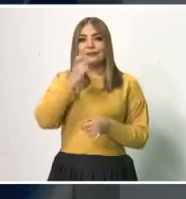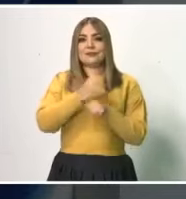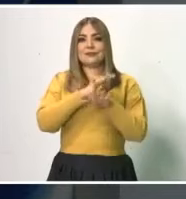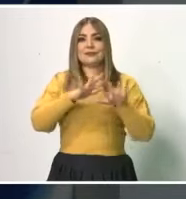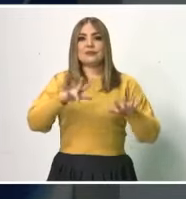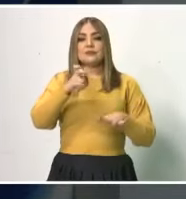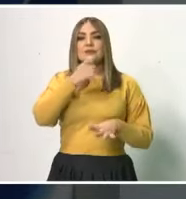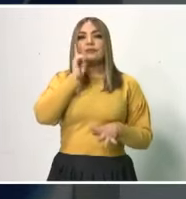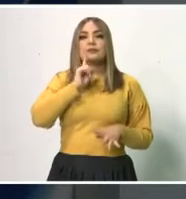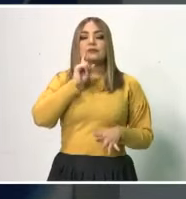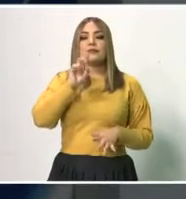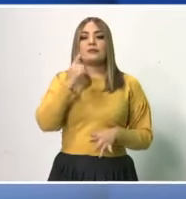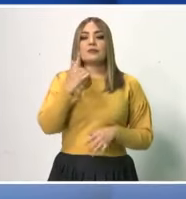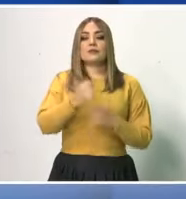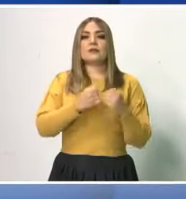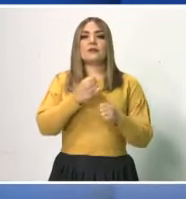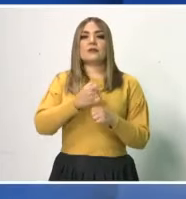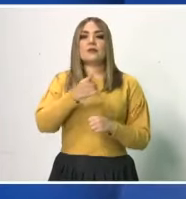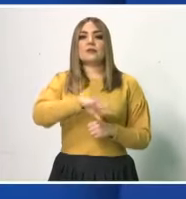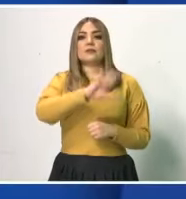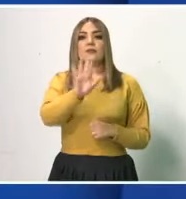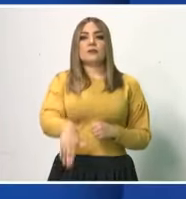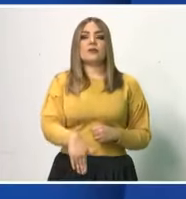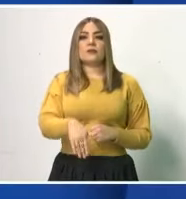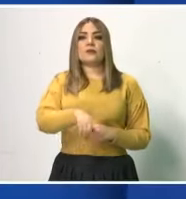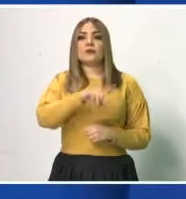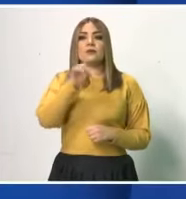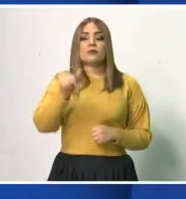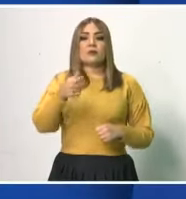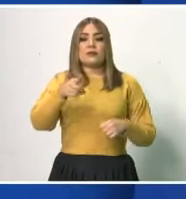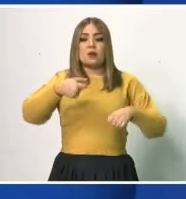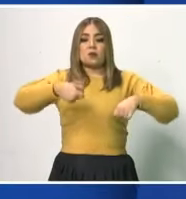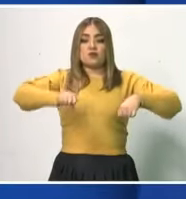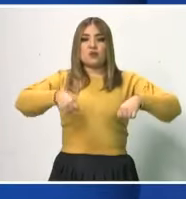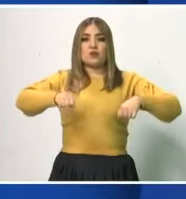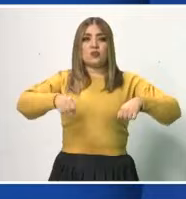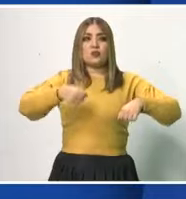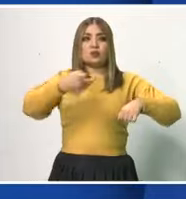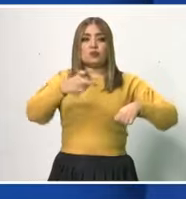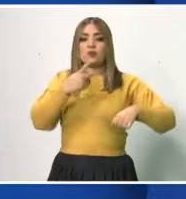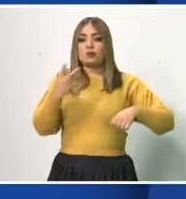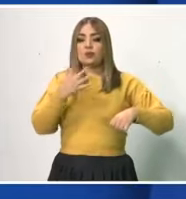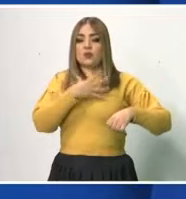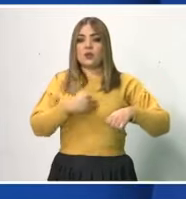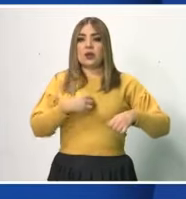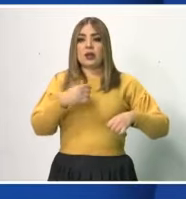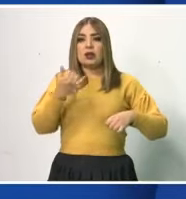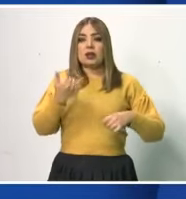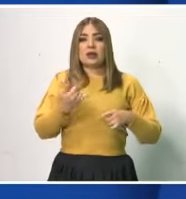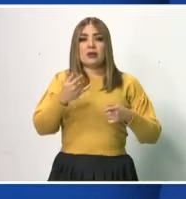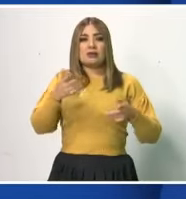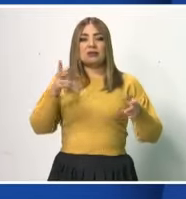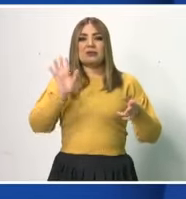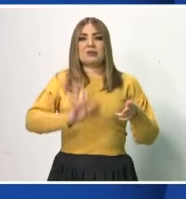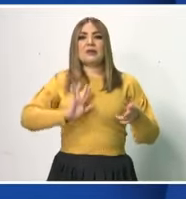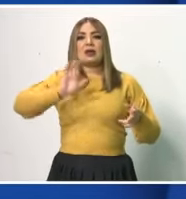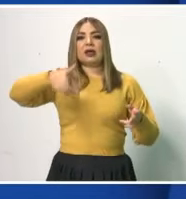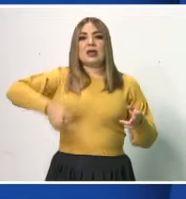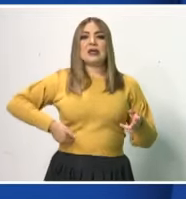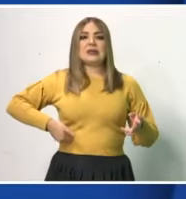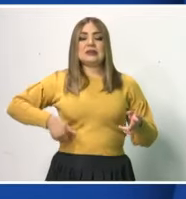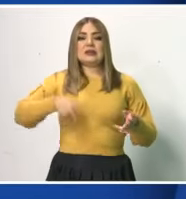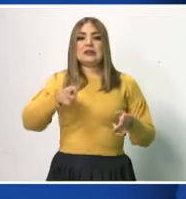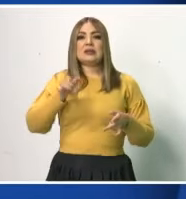mir una mujer de 37 años de edad perdió la vida luego de que la mototaxi en la que viajaba junto a su hija y pareja participara en un choque